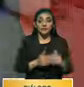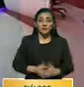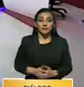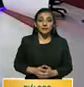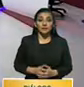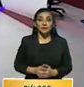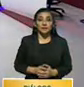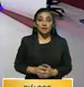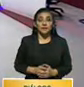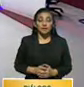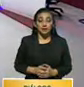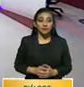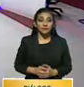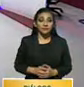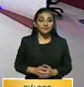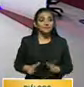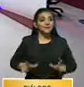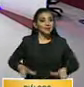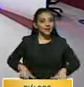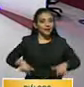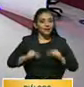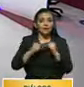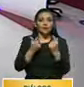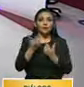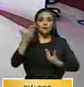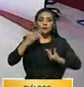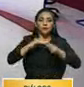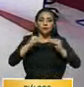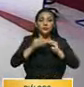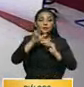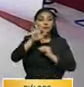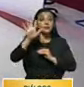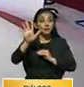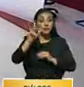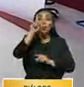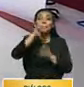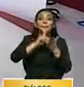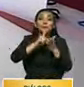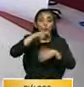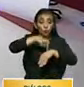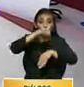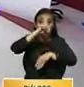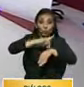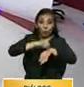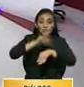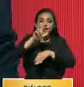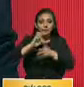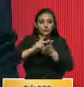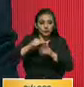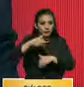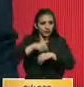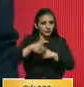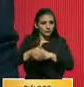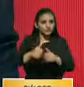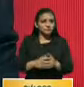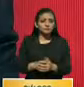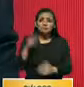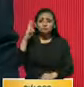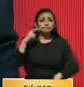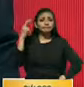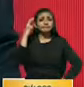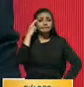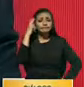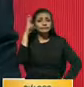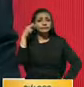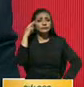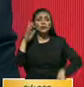de inmediato a Lenín Moreno, el excandidato de Alianza País. Asimismo, 1:30, corre su tiempo. Tienes razón, hay que